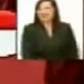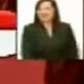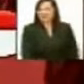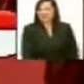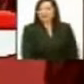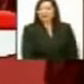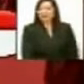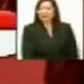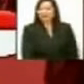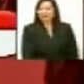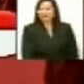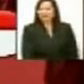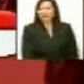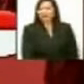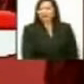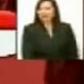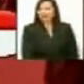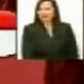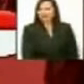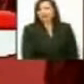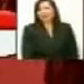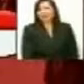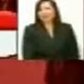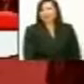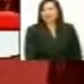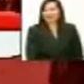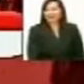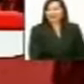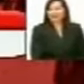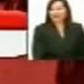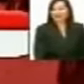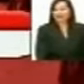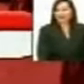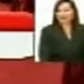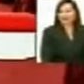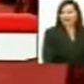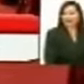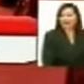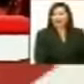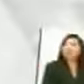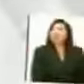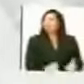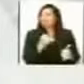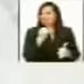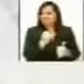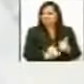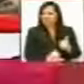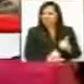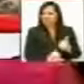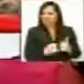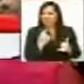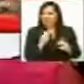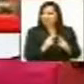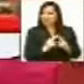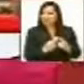gracias. Bien, perdón por los minutos que nos hemos tomado. Acaba de concluir entonces esta